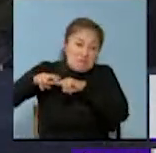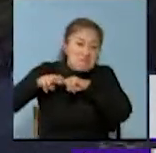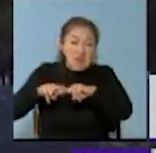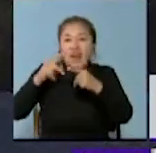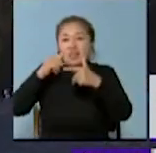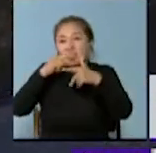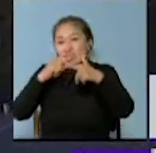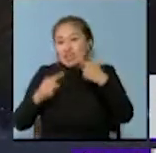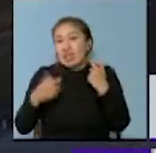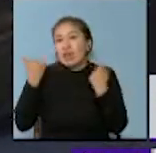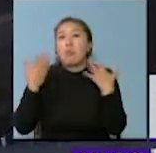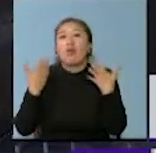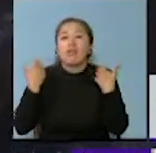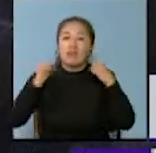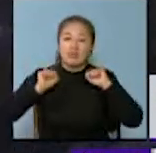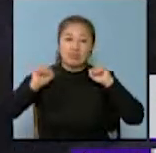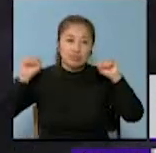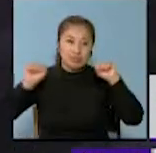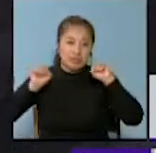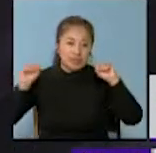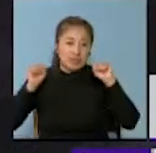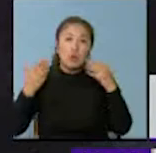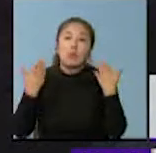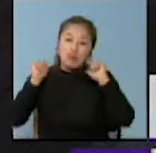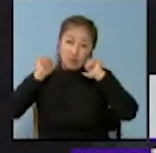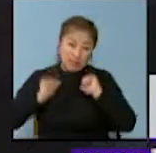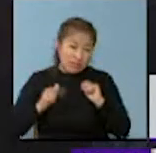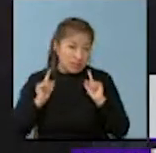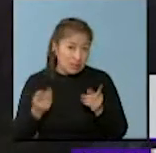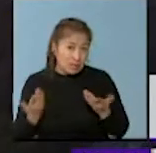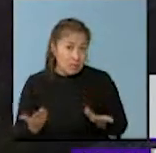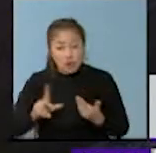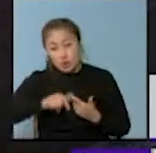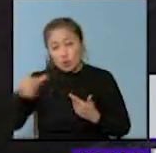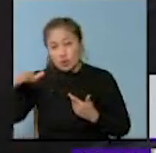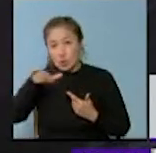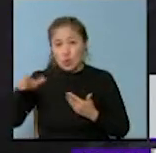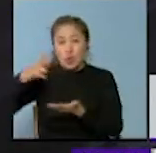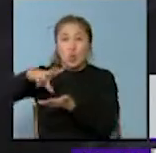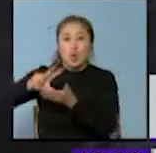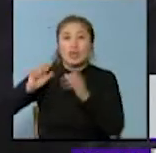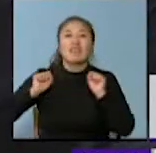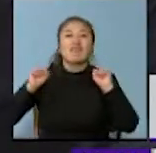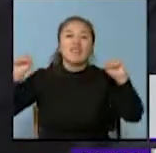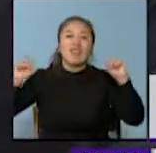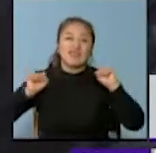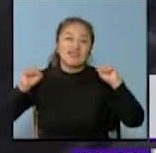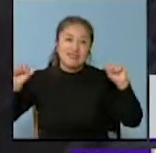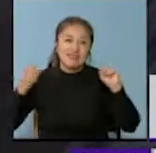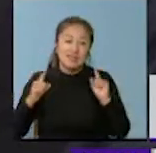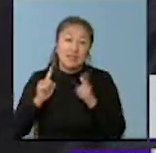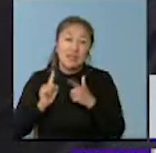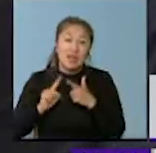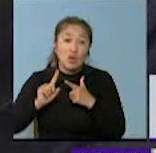solamente equipamiento urbano para permanecer y hay otras plazas que tienen los gimnasios urbanos éstas a su vez